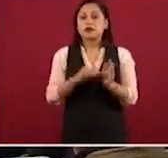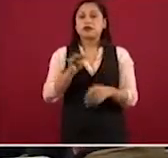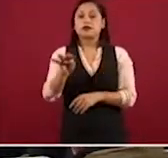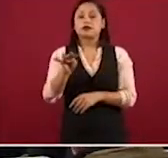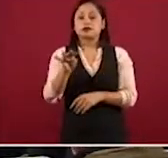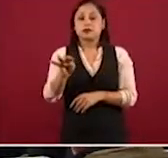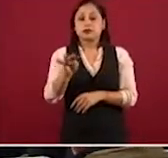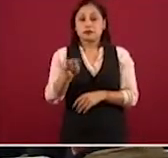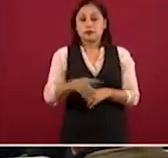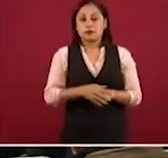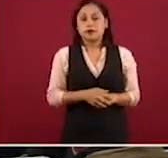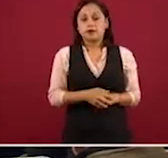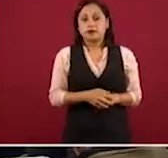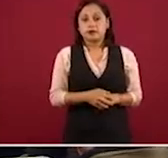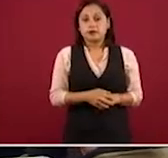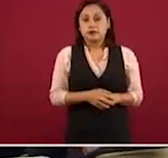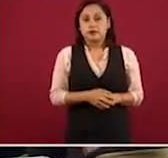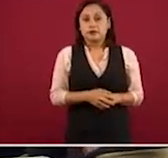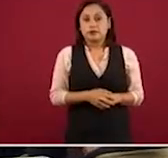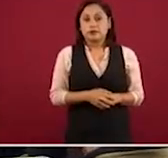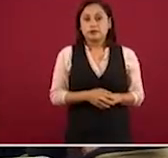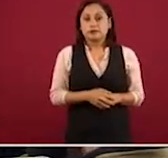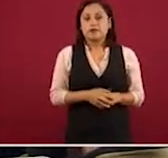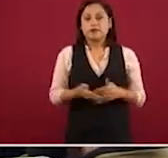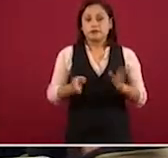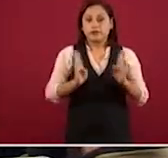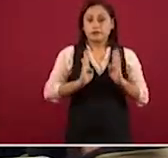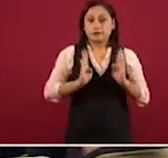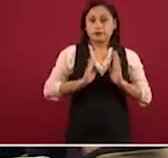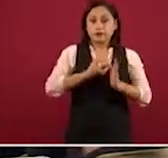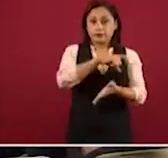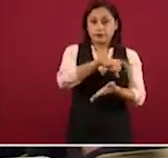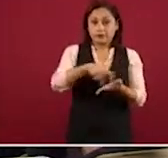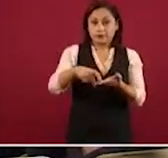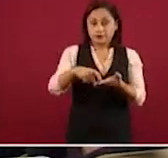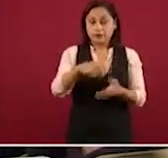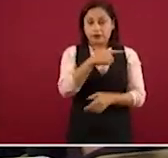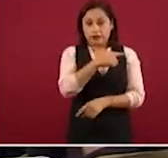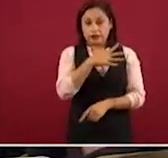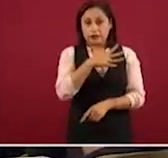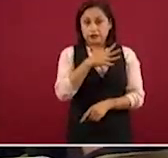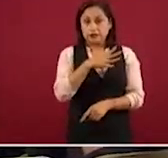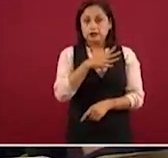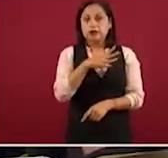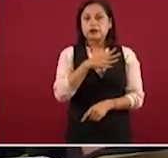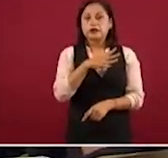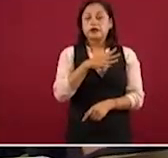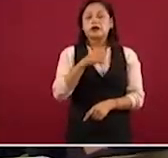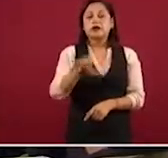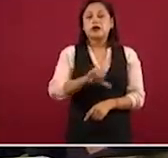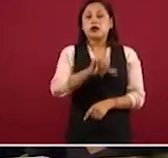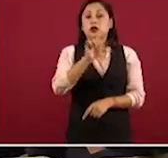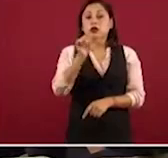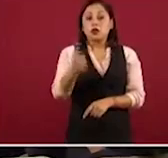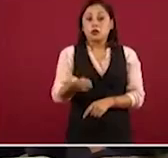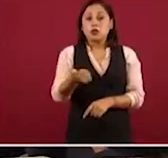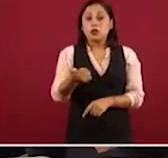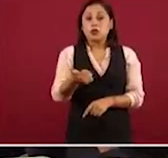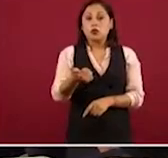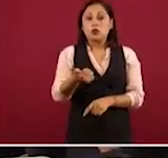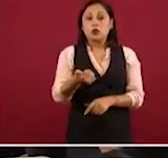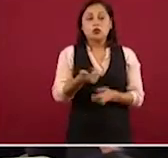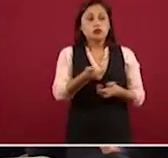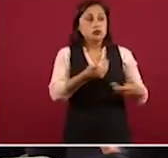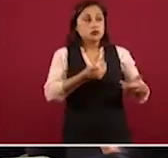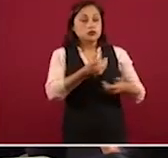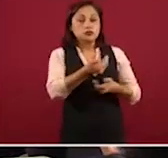2009-2019. Ahí de las adquiridas por Fuerzas Armadas, que ahí está el dato, las comercializadas para a gobiernos de los estados,